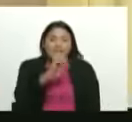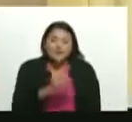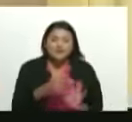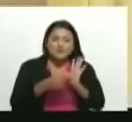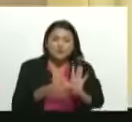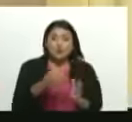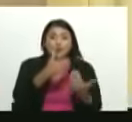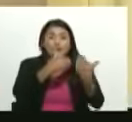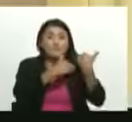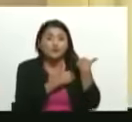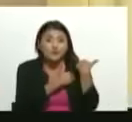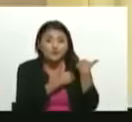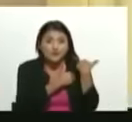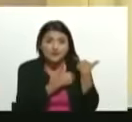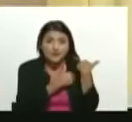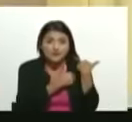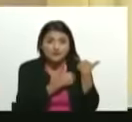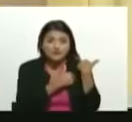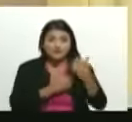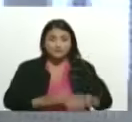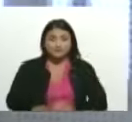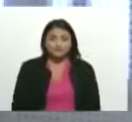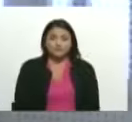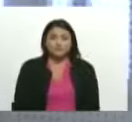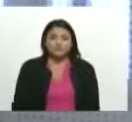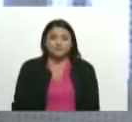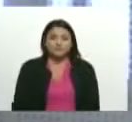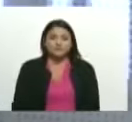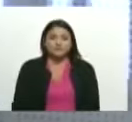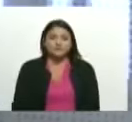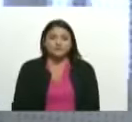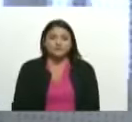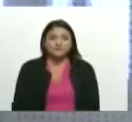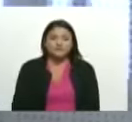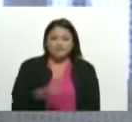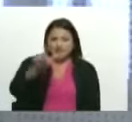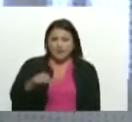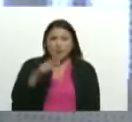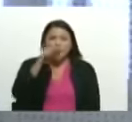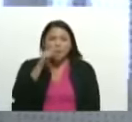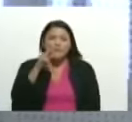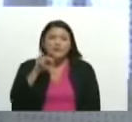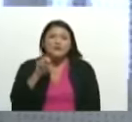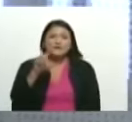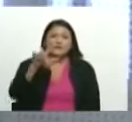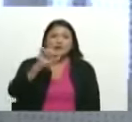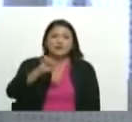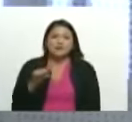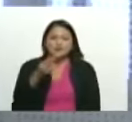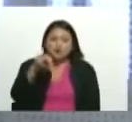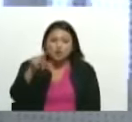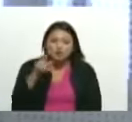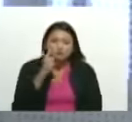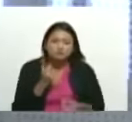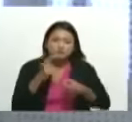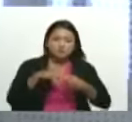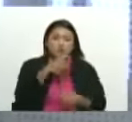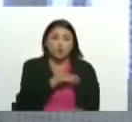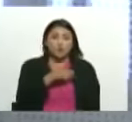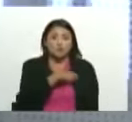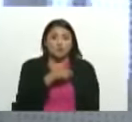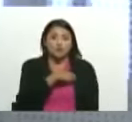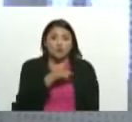responsabilidad. Nelson Rampezar, forma parte de la Comisión Nacional de Primaria